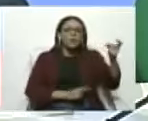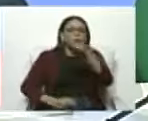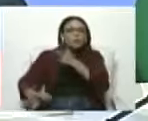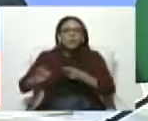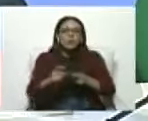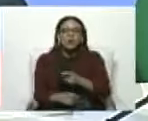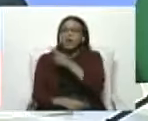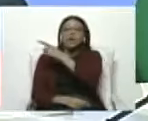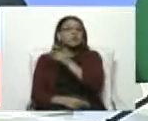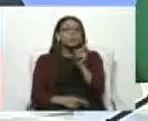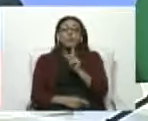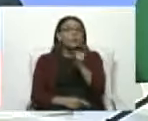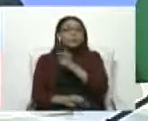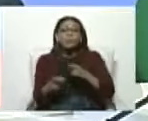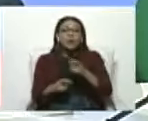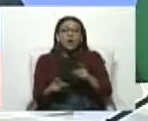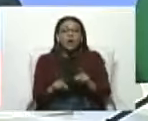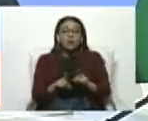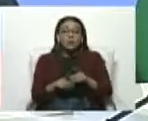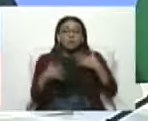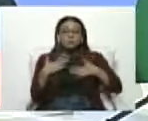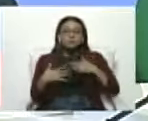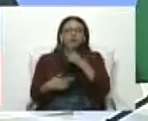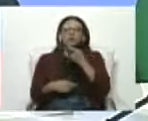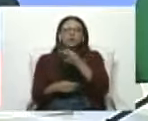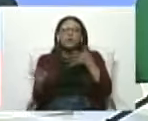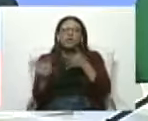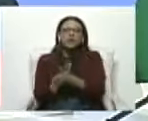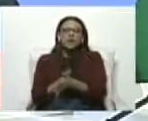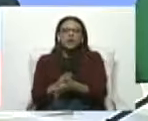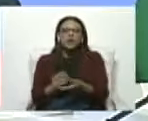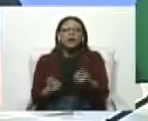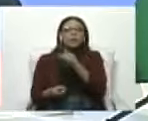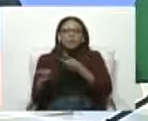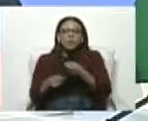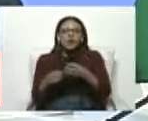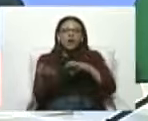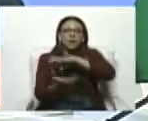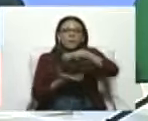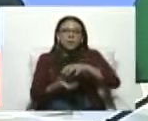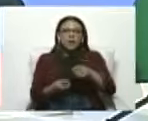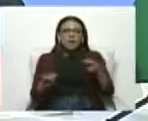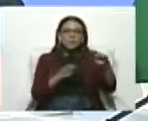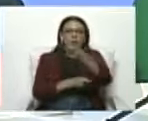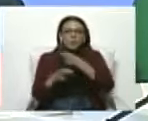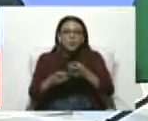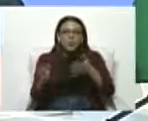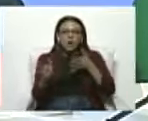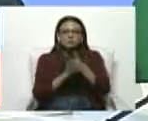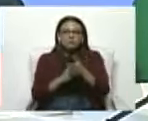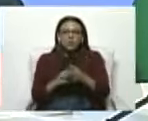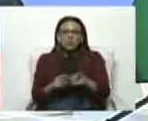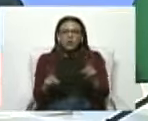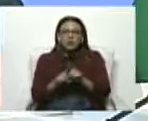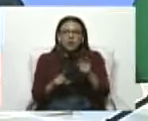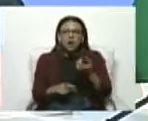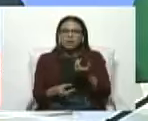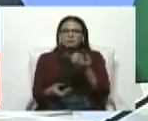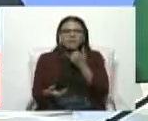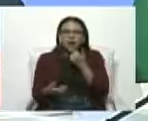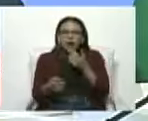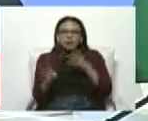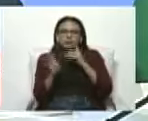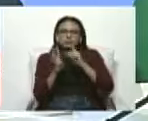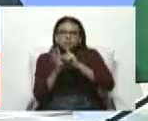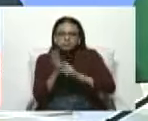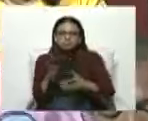pues. Está en guerra. Entonces la paz es fundamental, por eso lo de la victoria perfecta que ha dicho nuestro hermano presidente